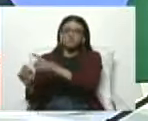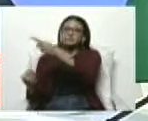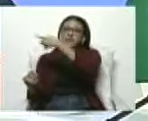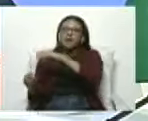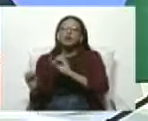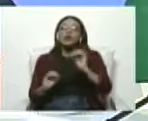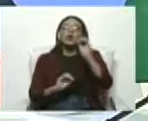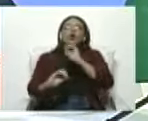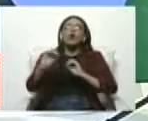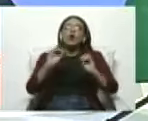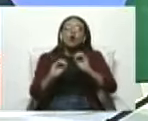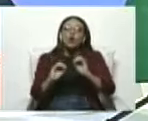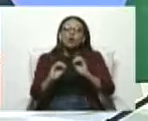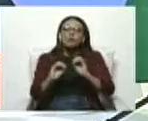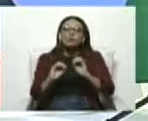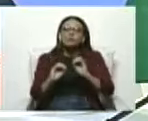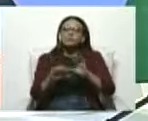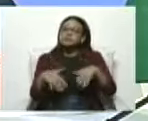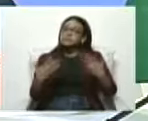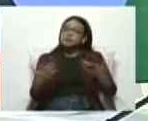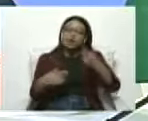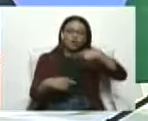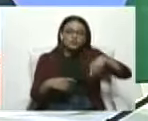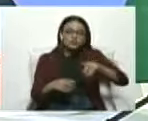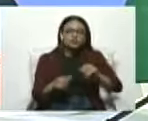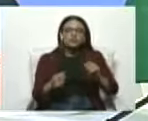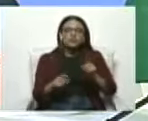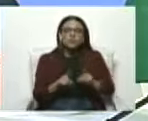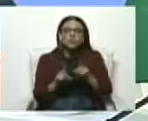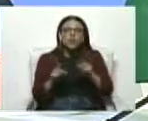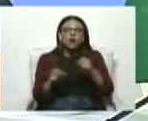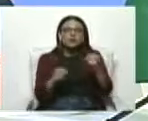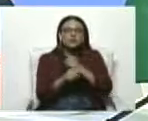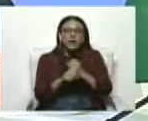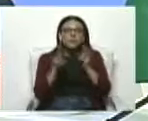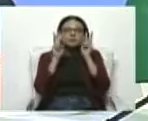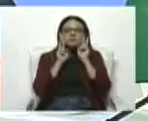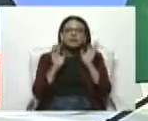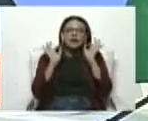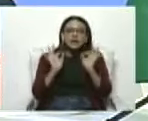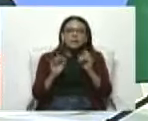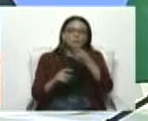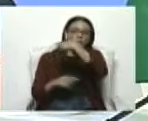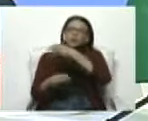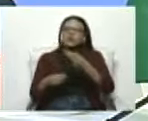en situación que no puedan ejecutar ningún tipo de acciones.